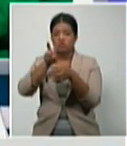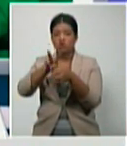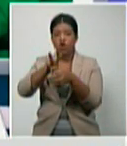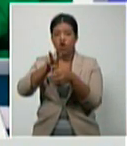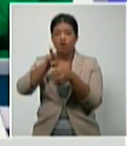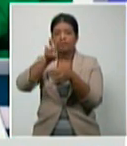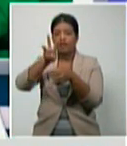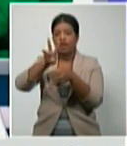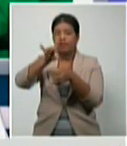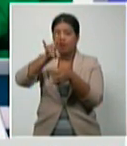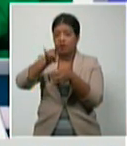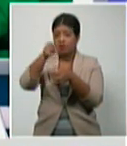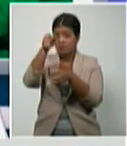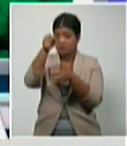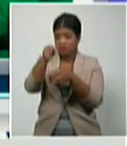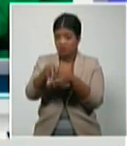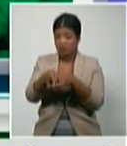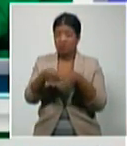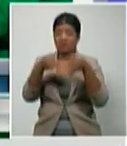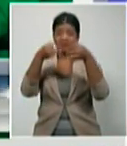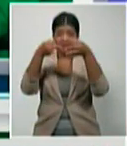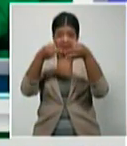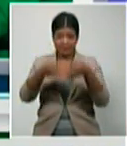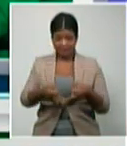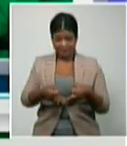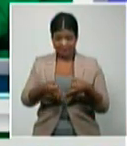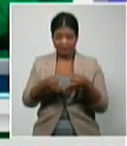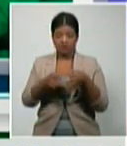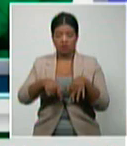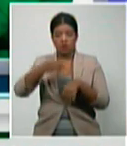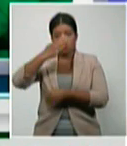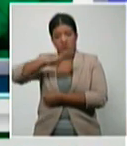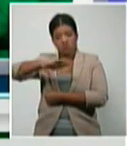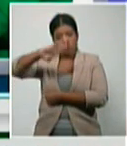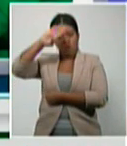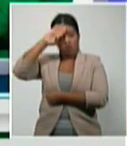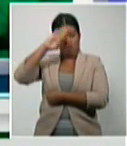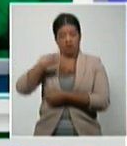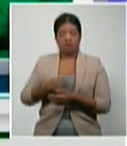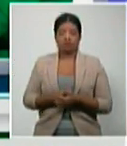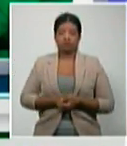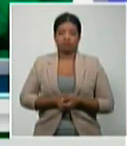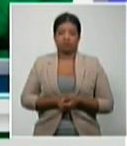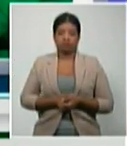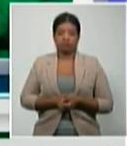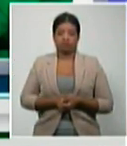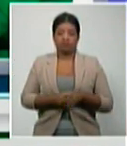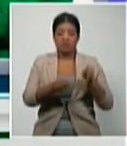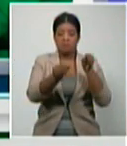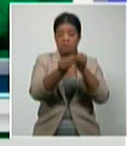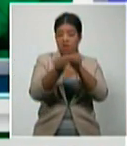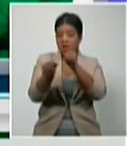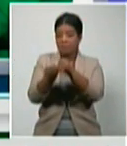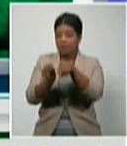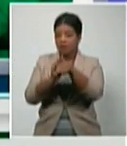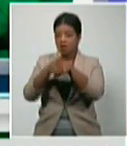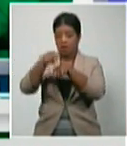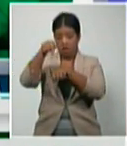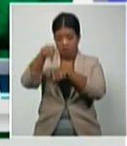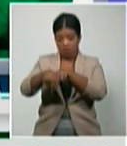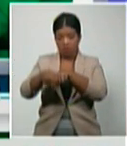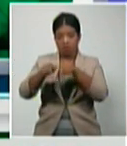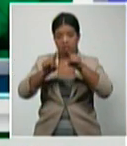pues son casos autóctonos, o sea, propios de transmisión en nuestro territorio. Pudiéramos